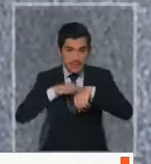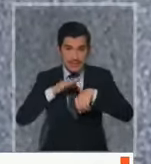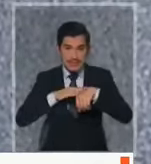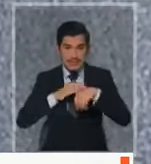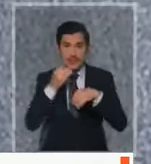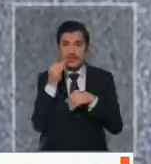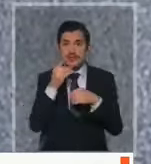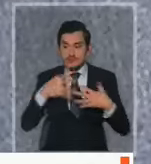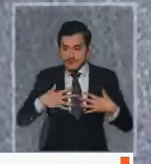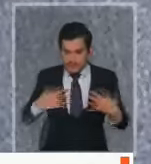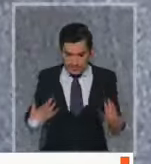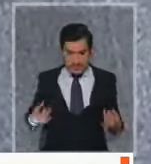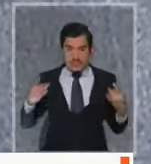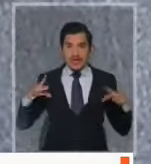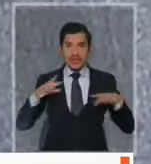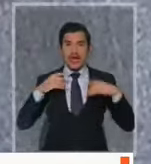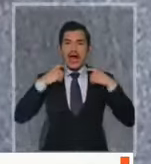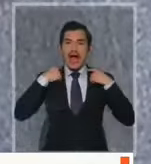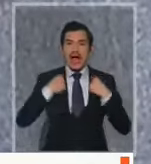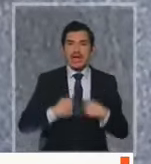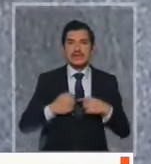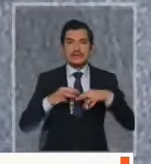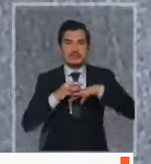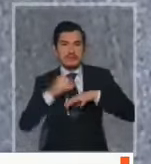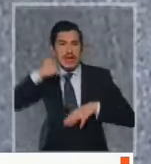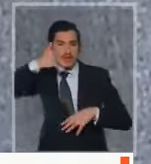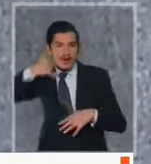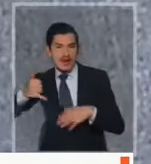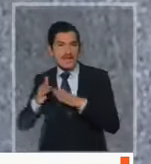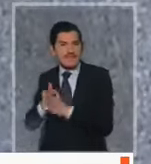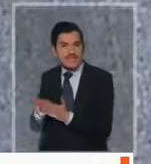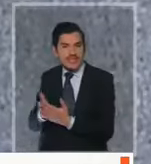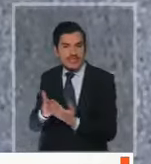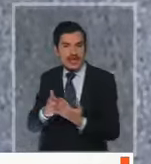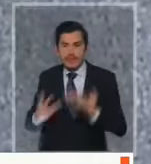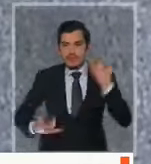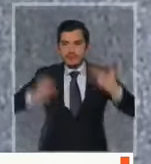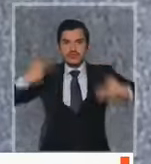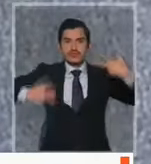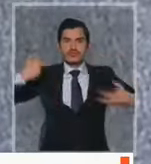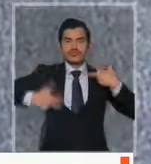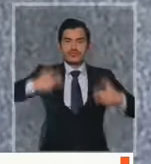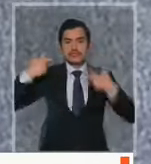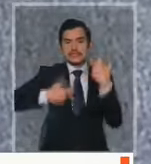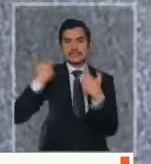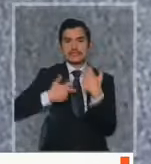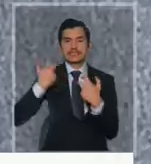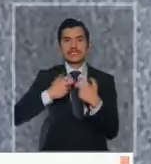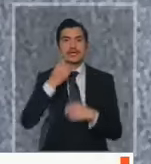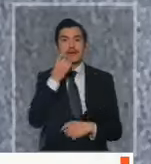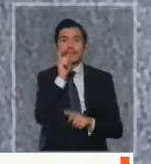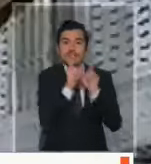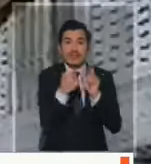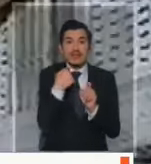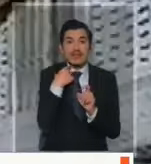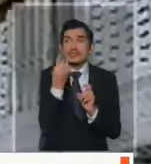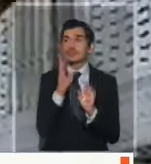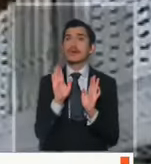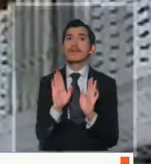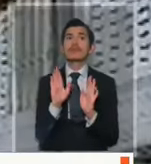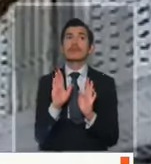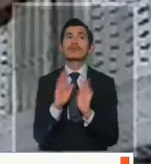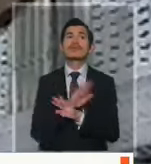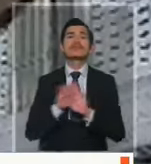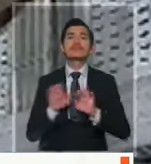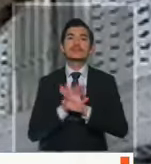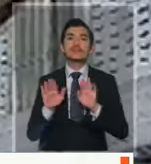puesto. Anillos, cadenas, billeteras, celulares, todo fue parte del botín. A sus víctimas solo les quedó esperar que terminara el asalto. Se cree